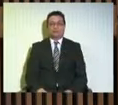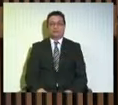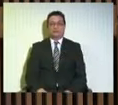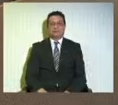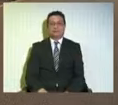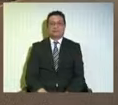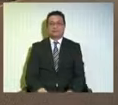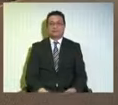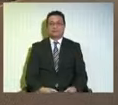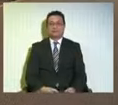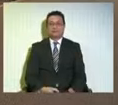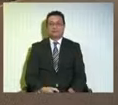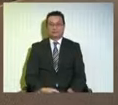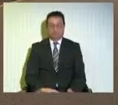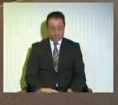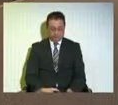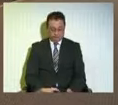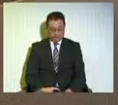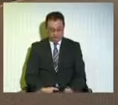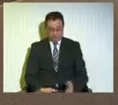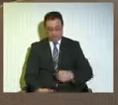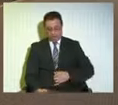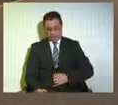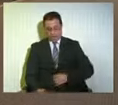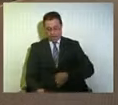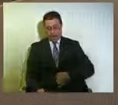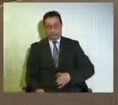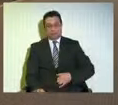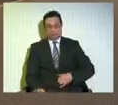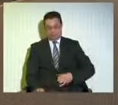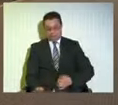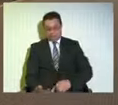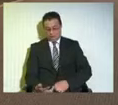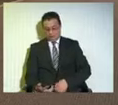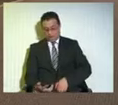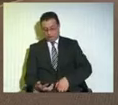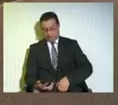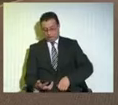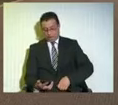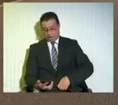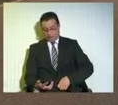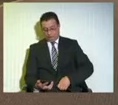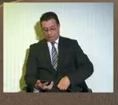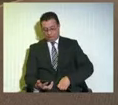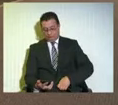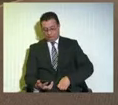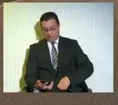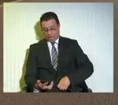Todos los días.